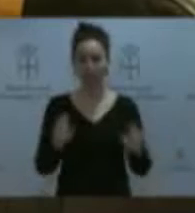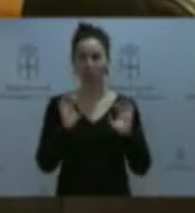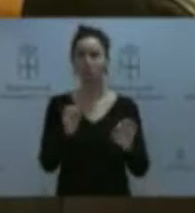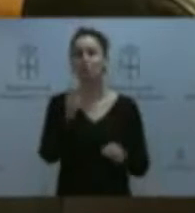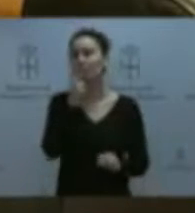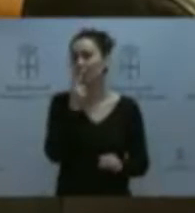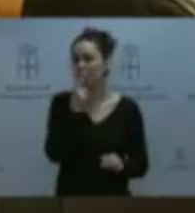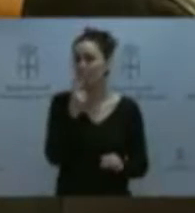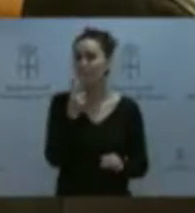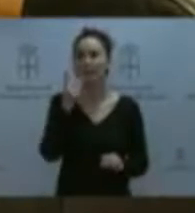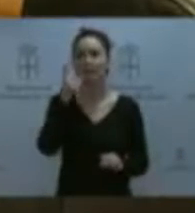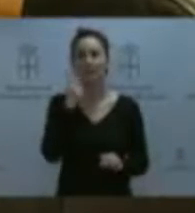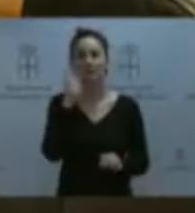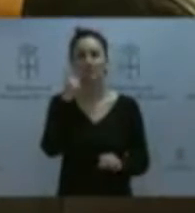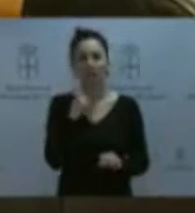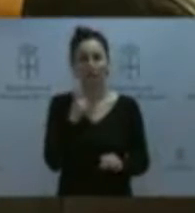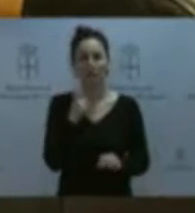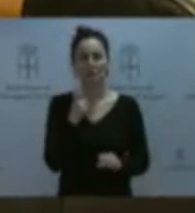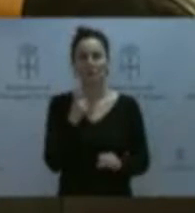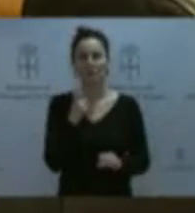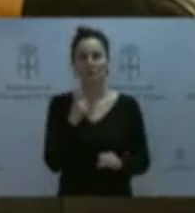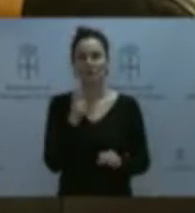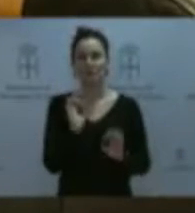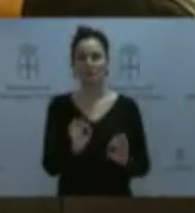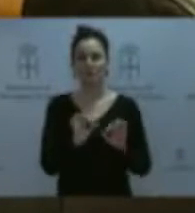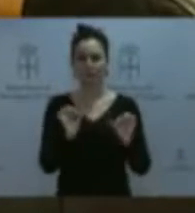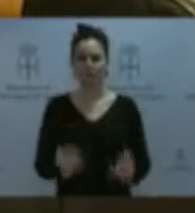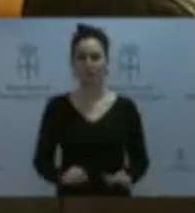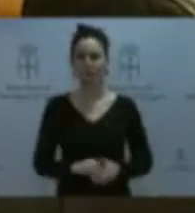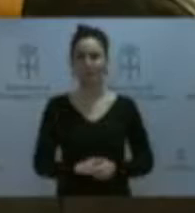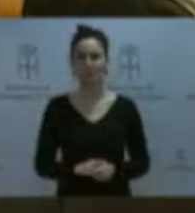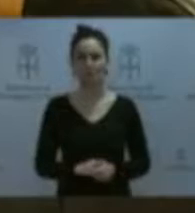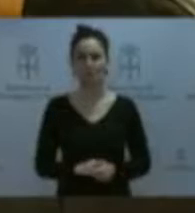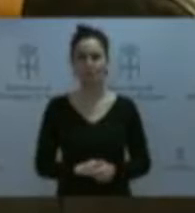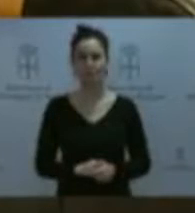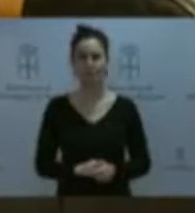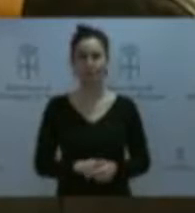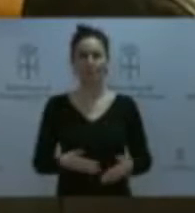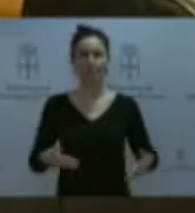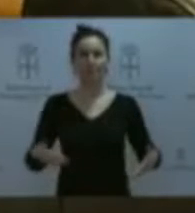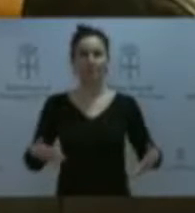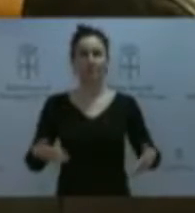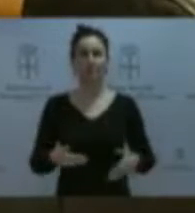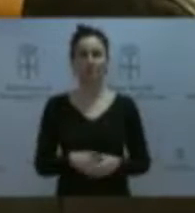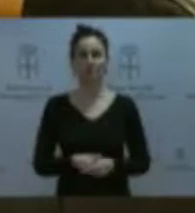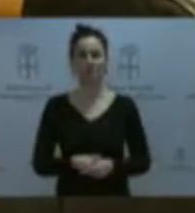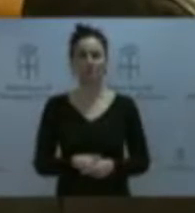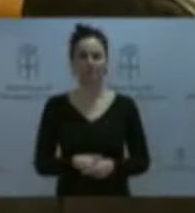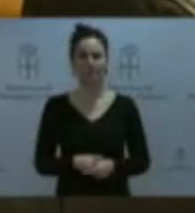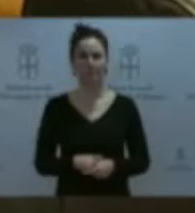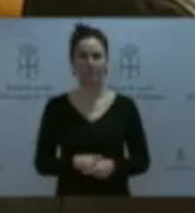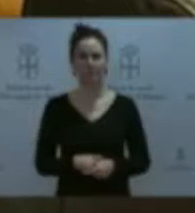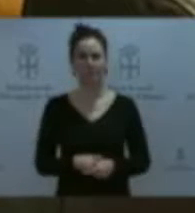de consumo, y por lo tanto, pues bueno, simplemente remarcar o